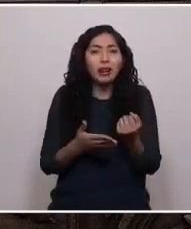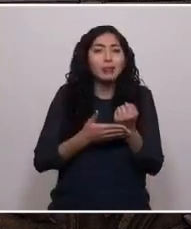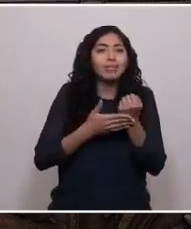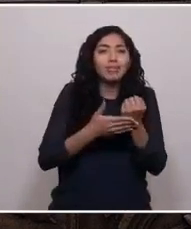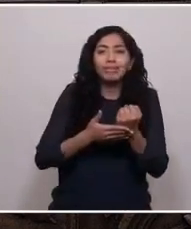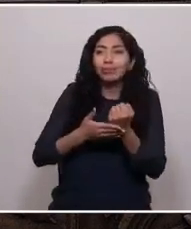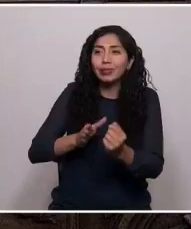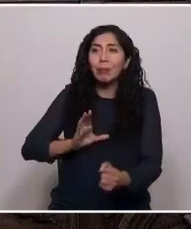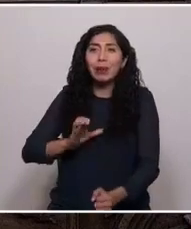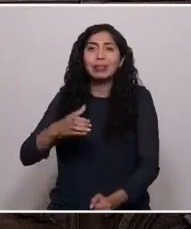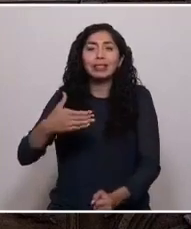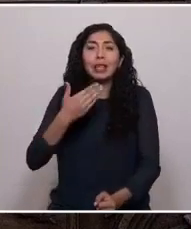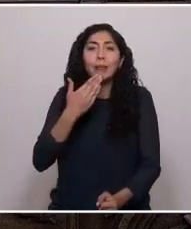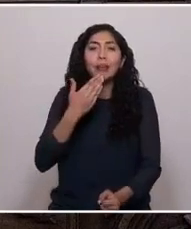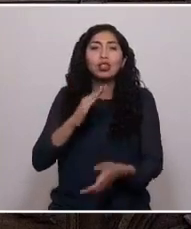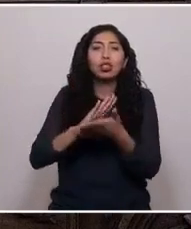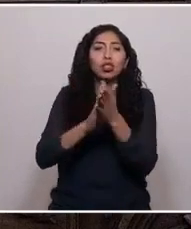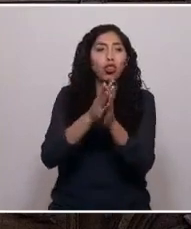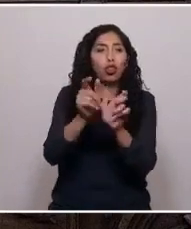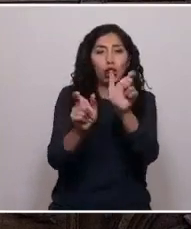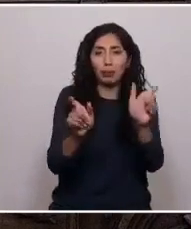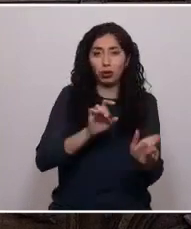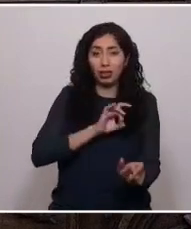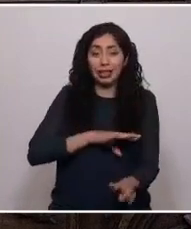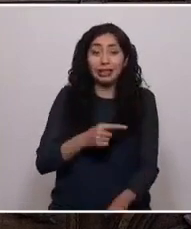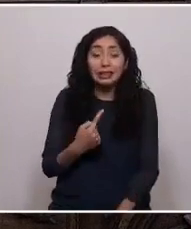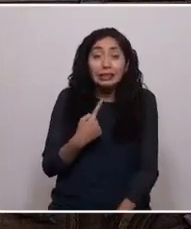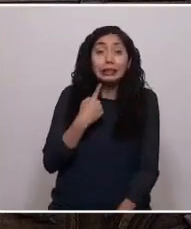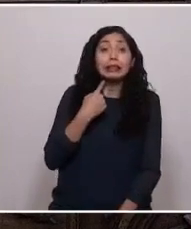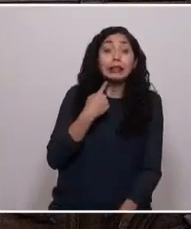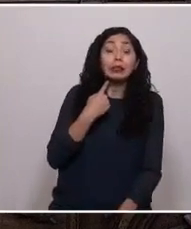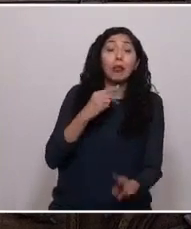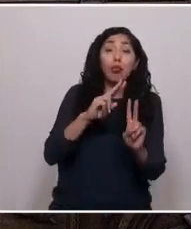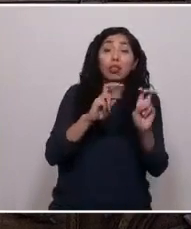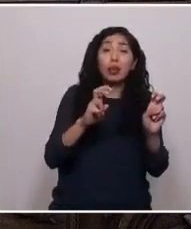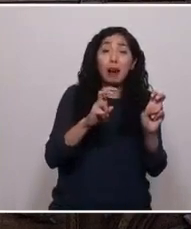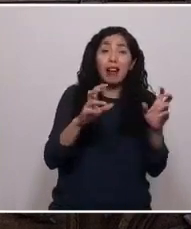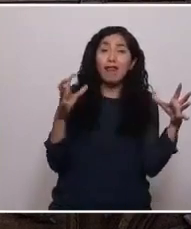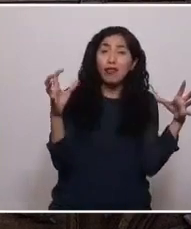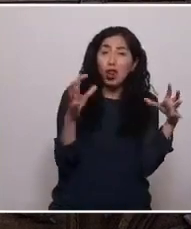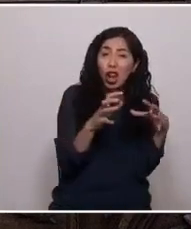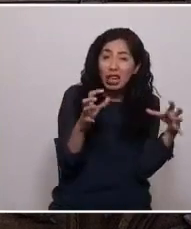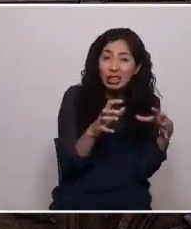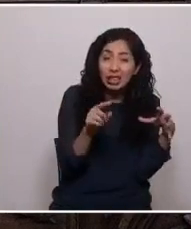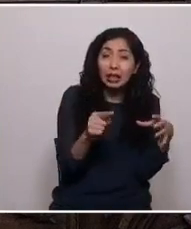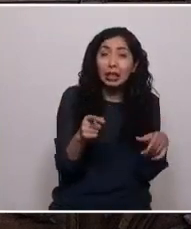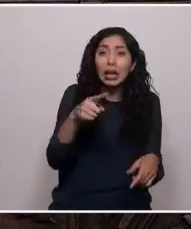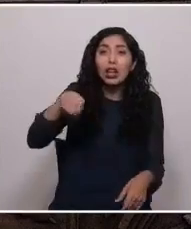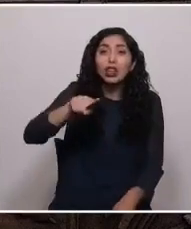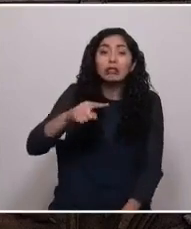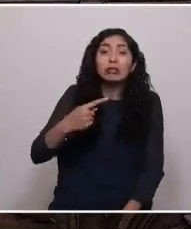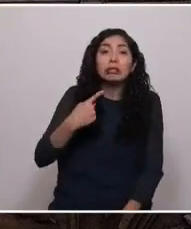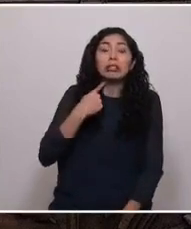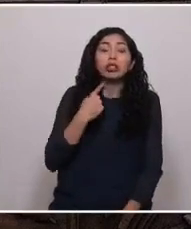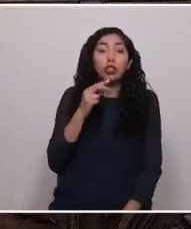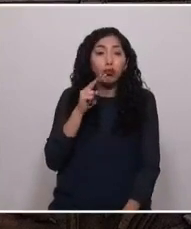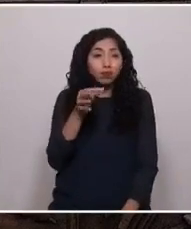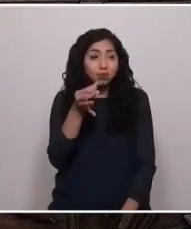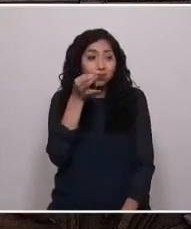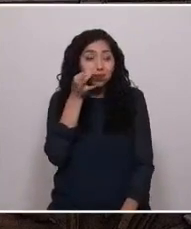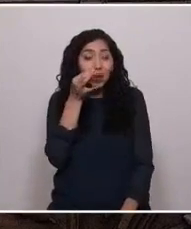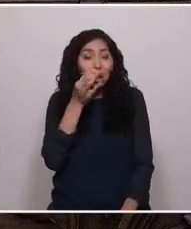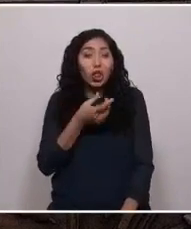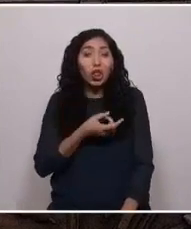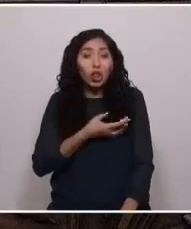con todos los chilenos se vieron afectados por los actos de violencia más radical que con dolor es visto que no todos